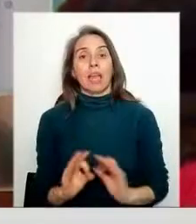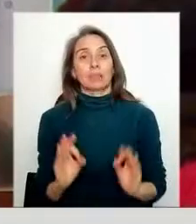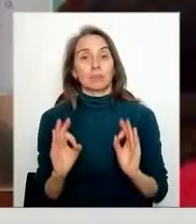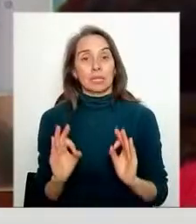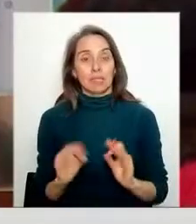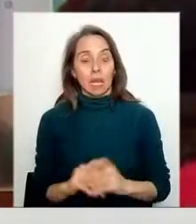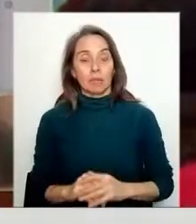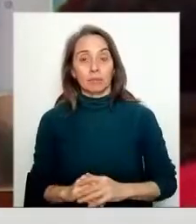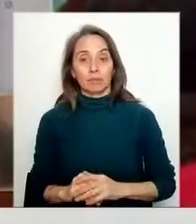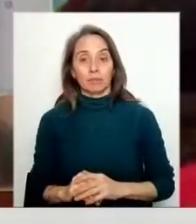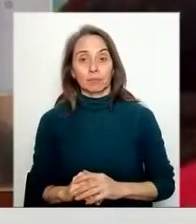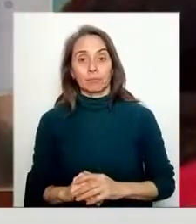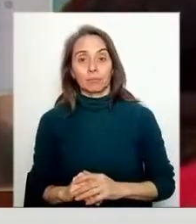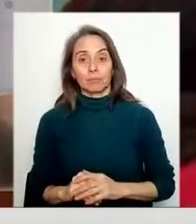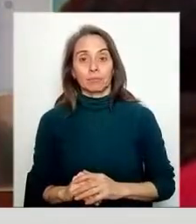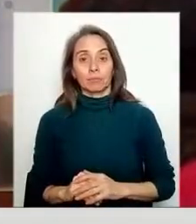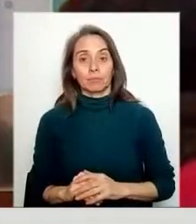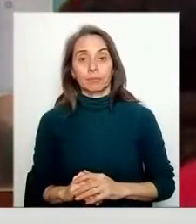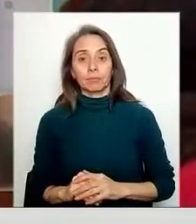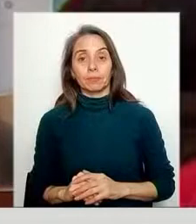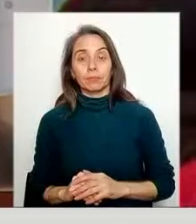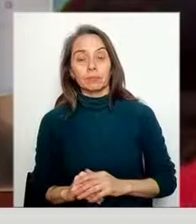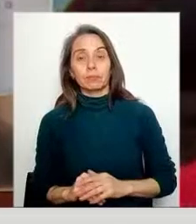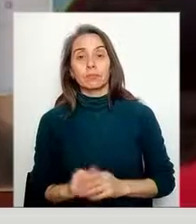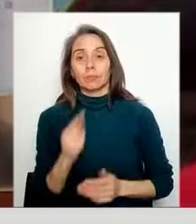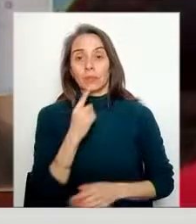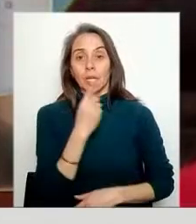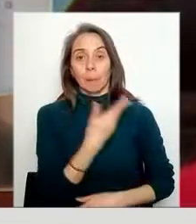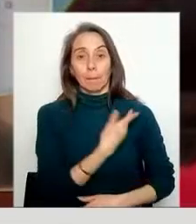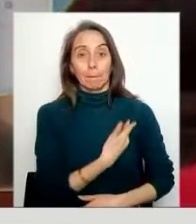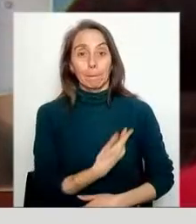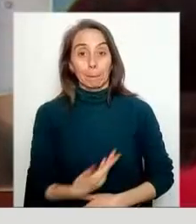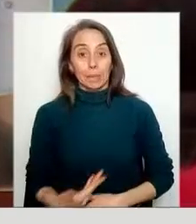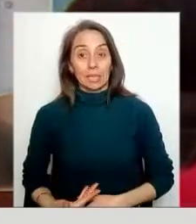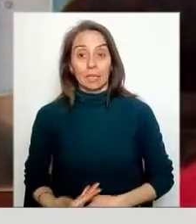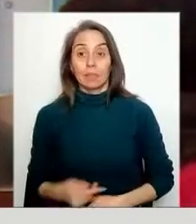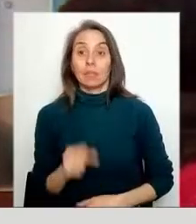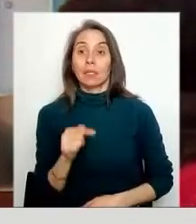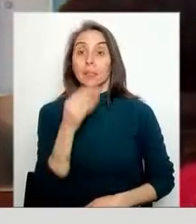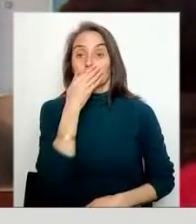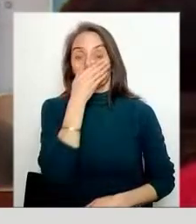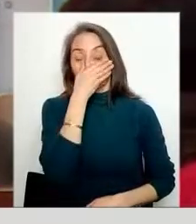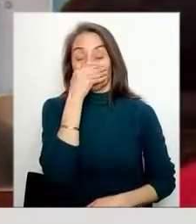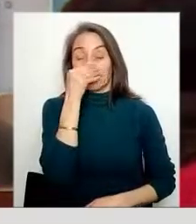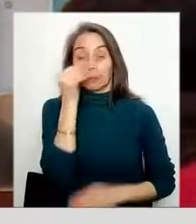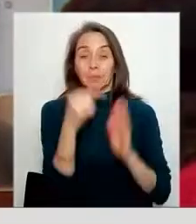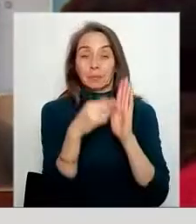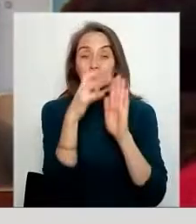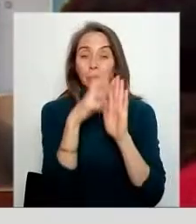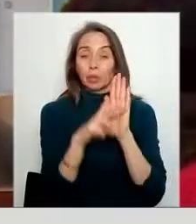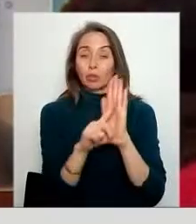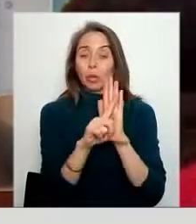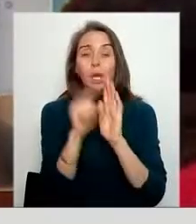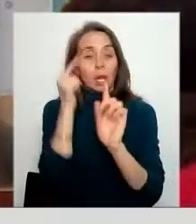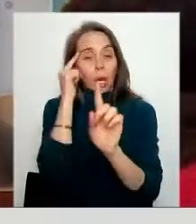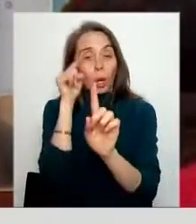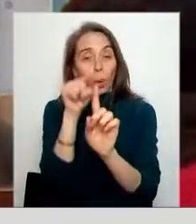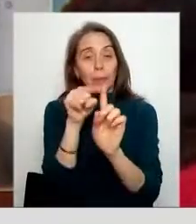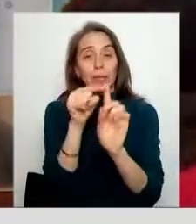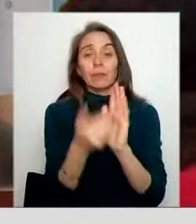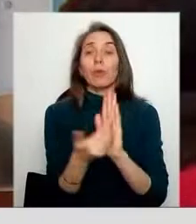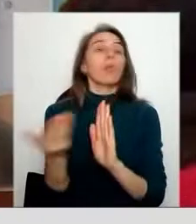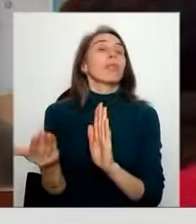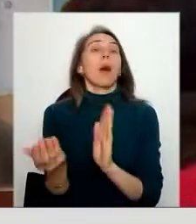este de esta manera presenta lo que busca este este proyecto enfrentaron a un mayor resguardo